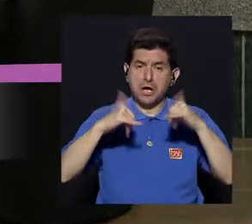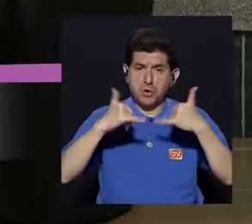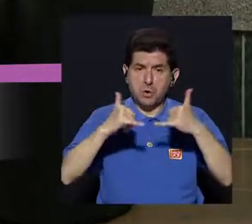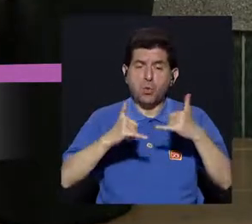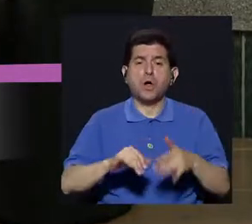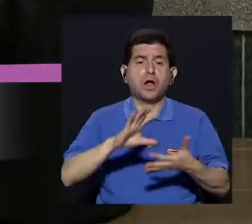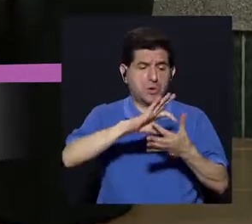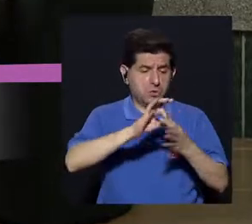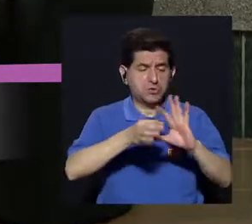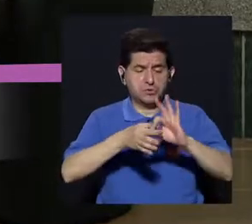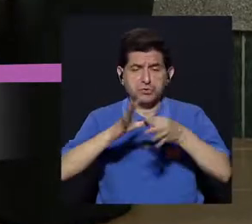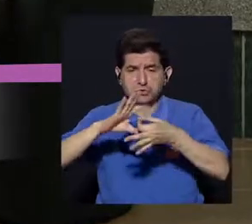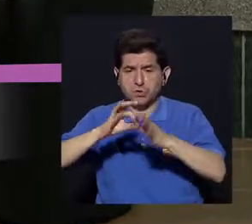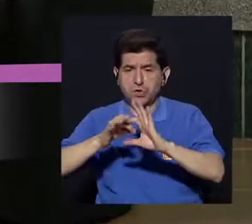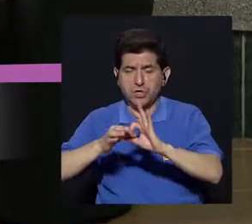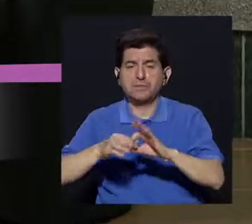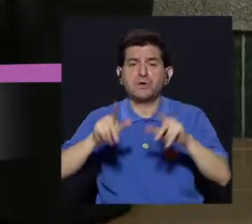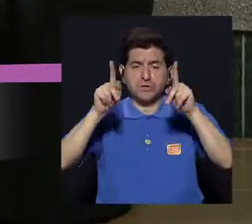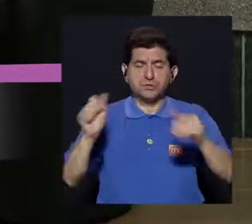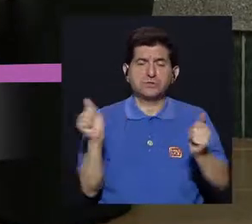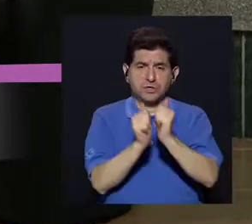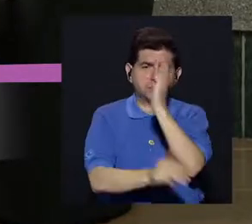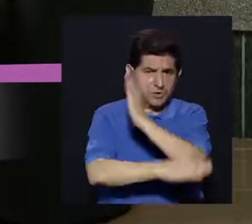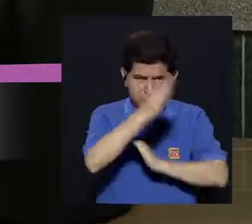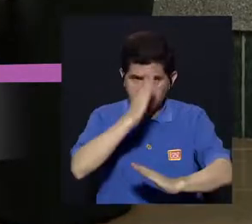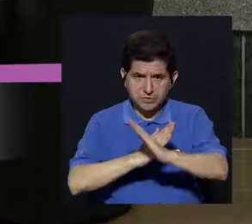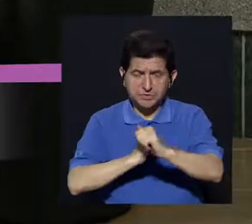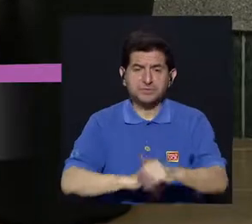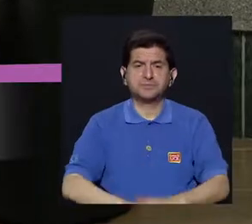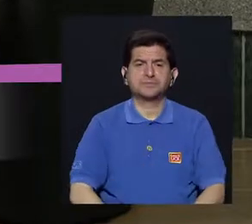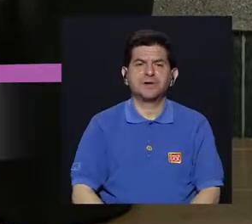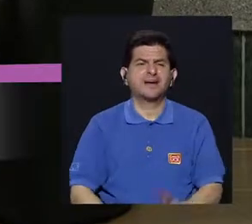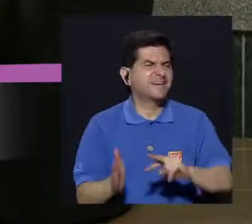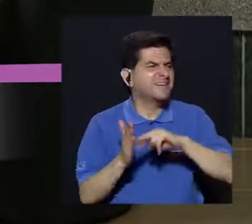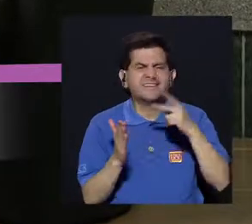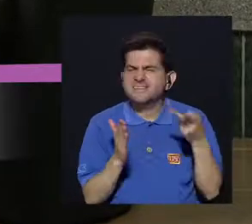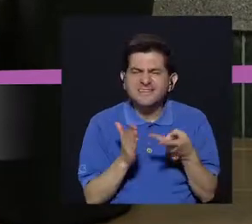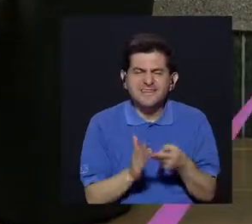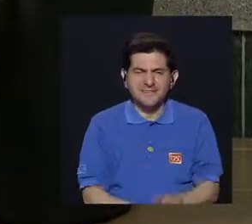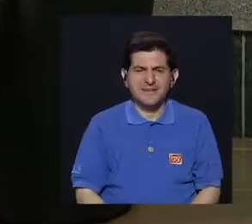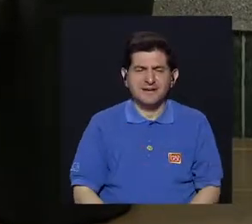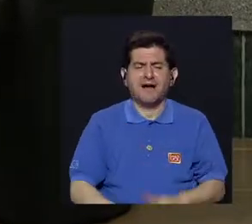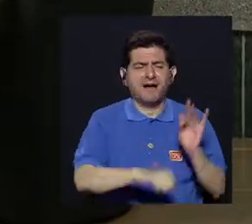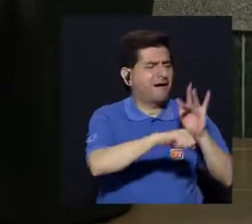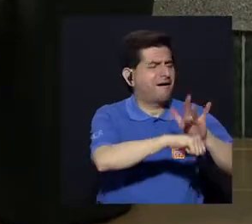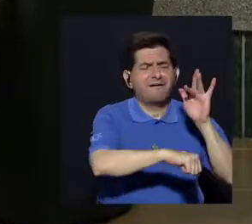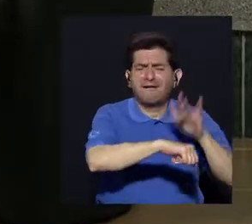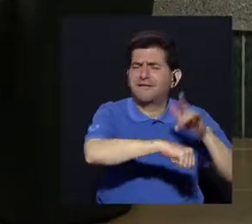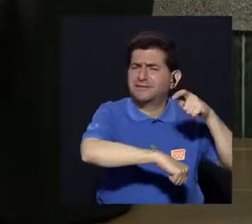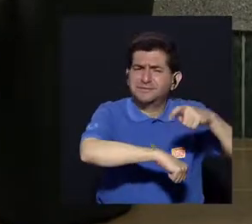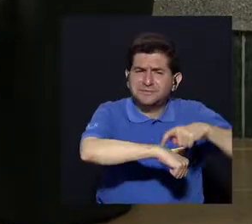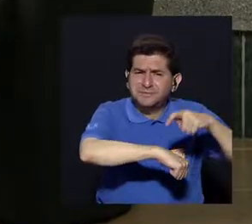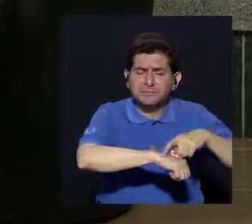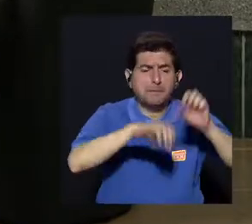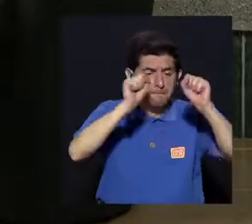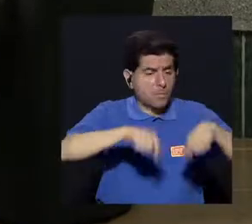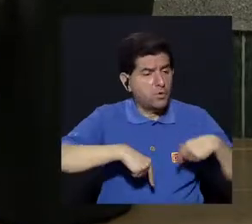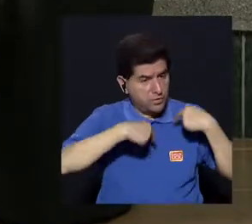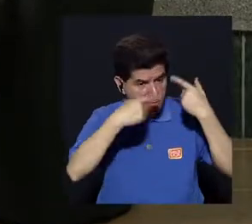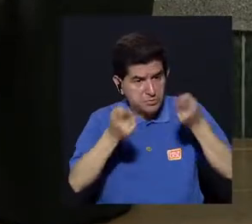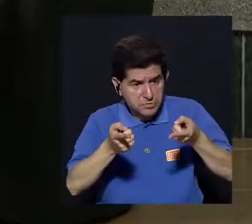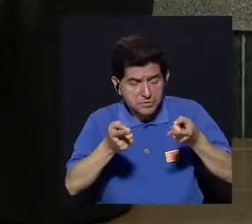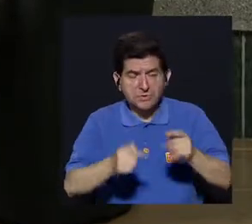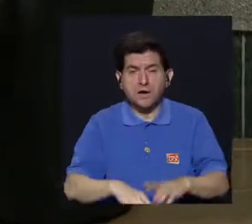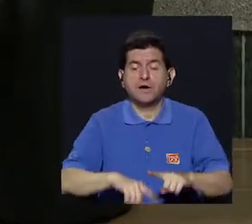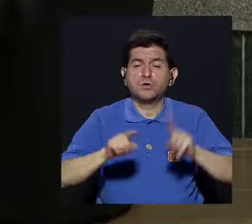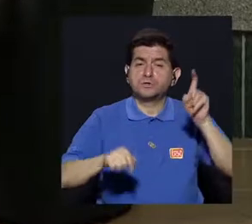Juegos Olímpicos para personas con una discapacidad. Entonces significa que si desde una temprana edad los podemos llevar a